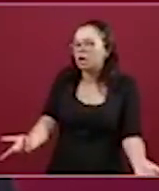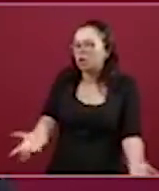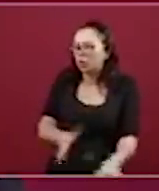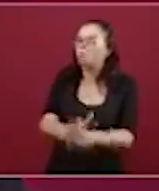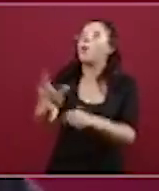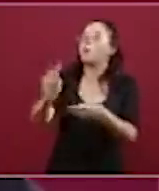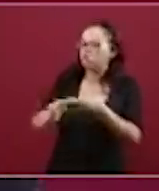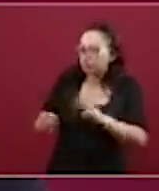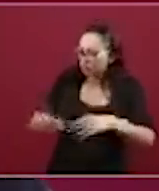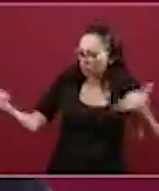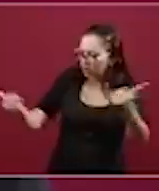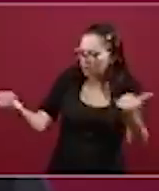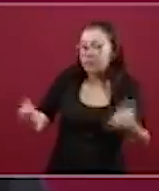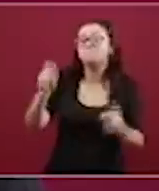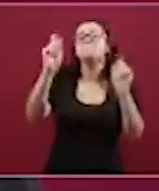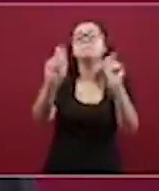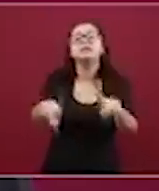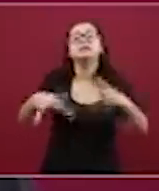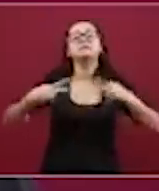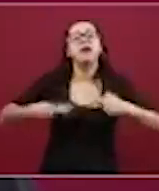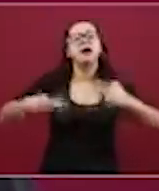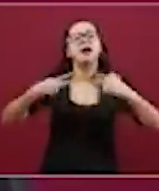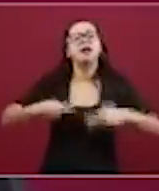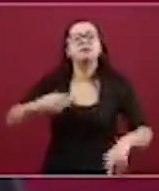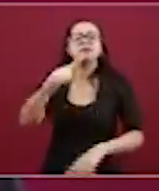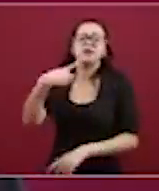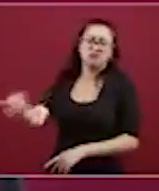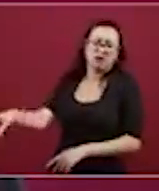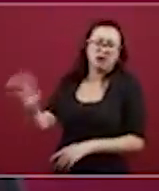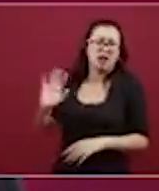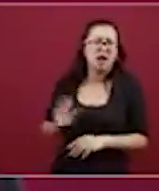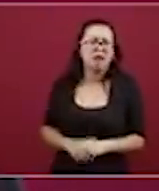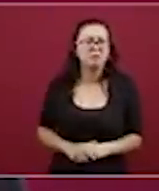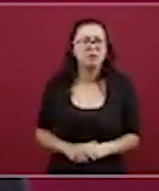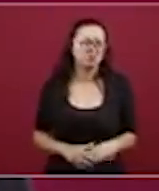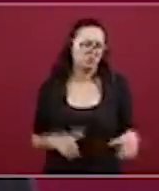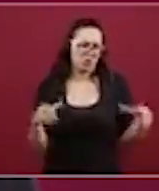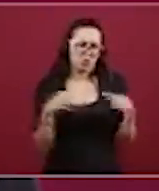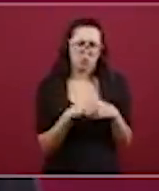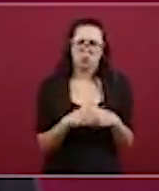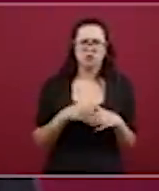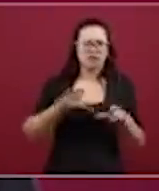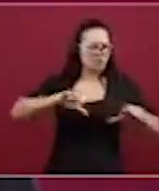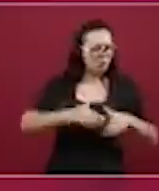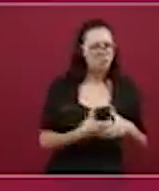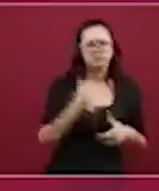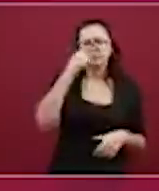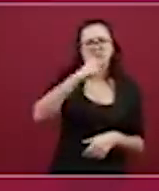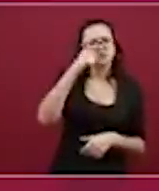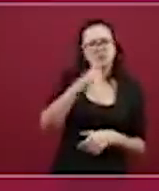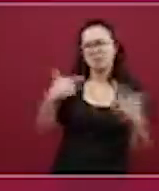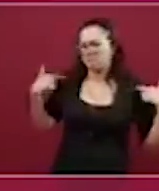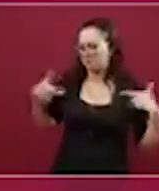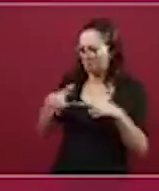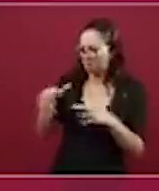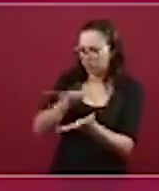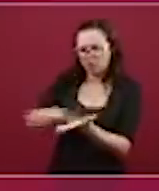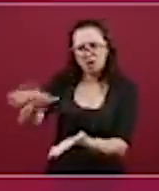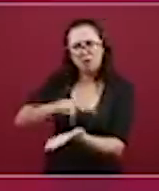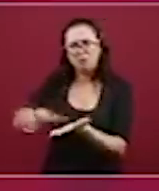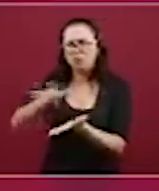¿Cuál es la causa? Porque las comunidades apoyaban a los maestros o